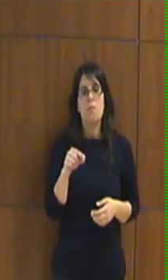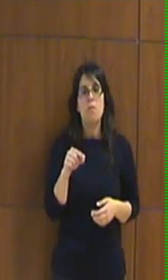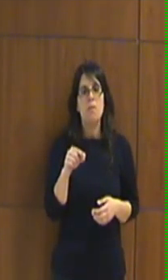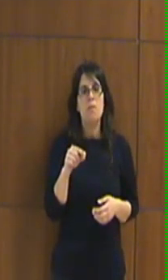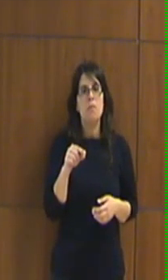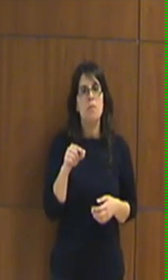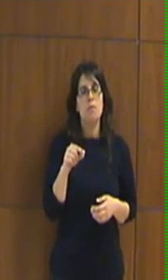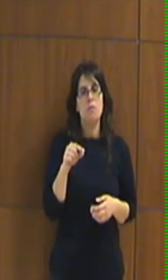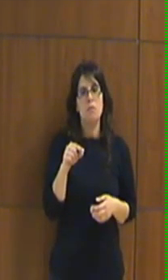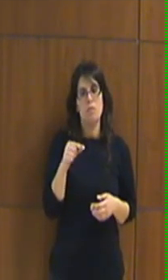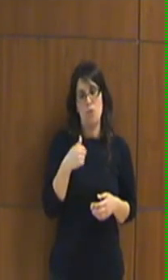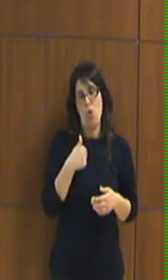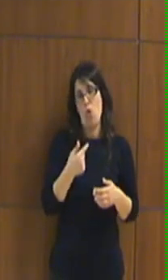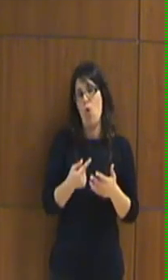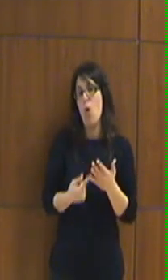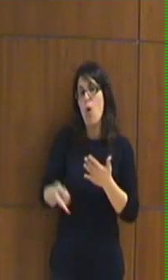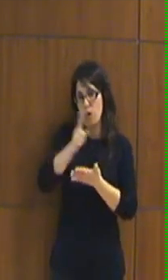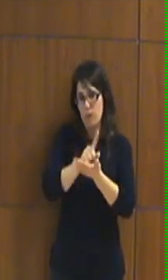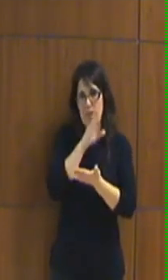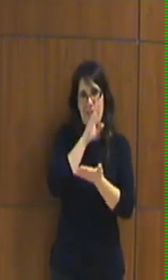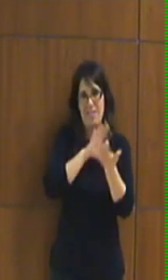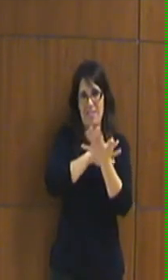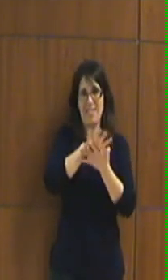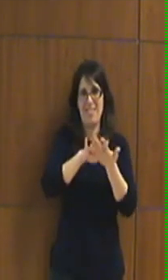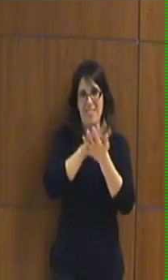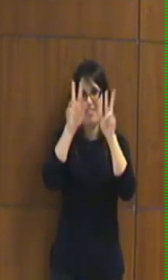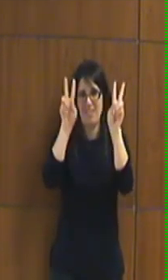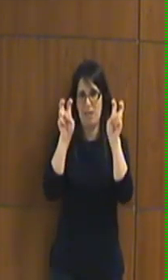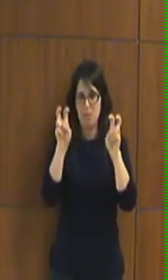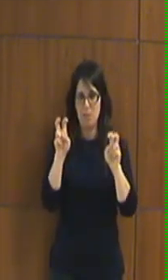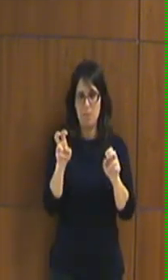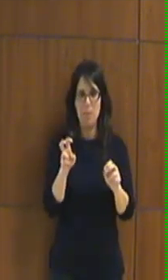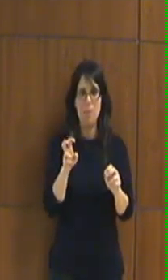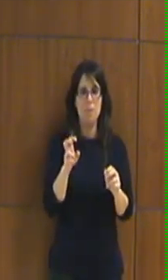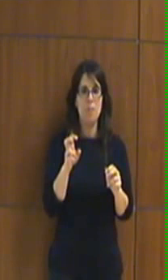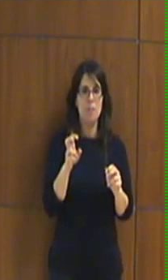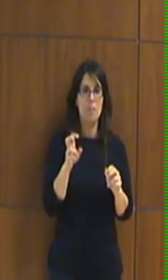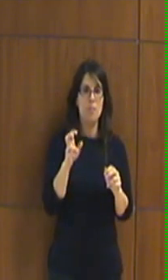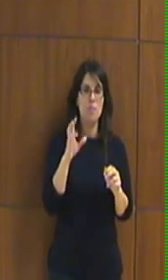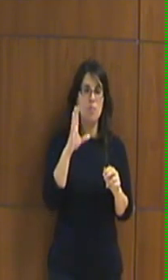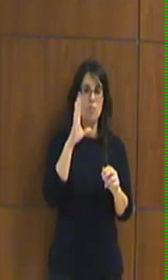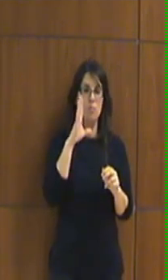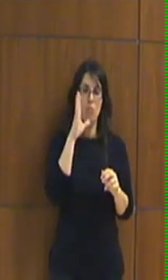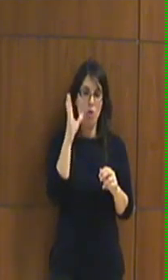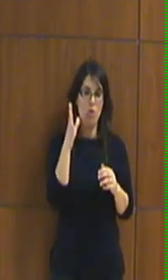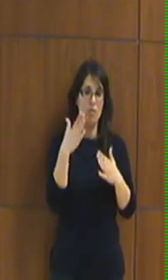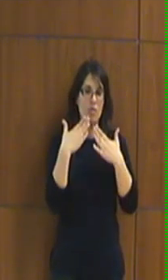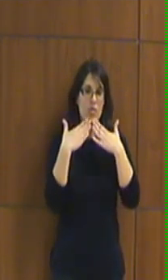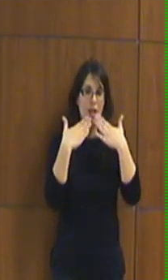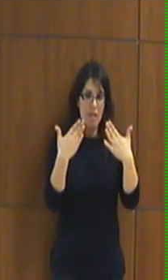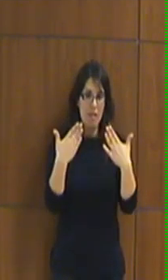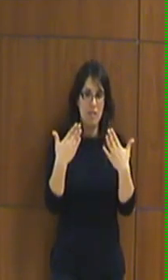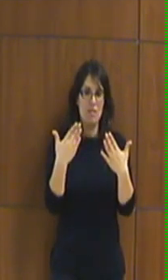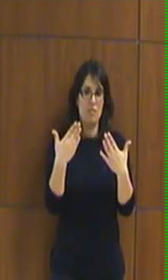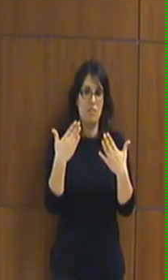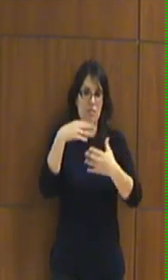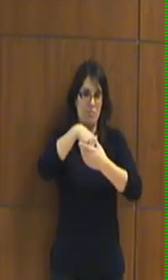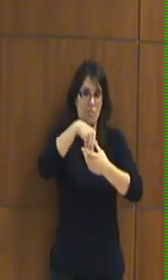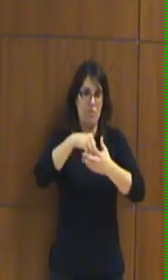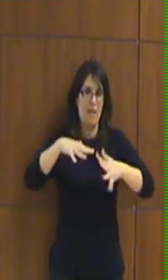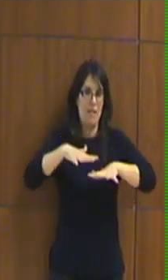se vuelve un poco al tema de antes, ¿no?, que comentábamos también, porque a través de las redes preguntan, entre otras